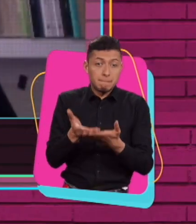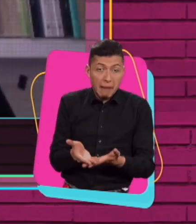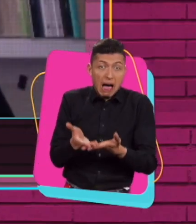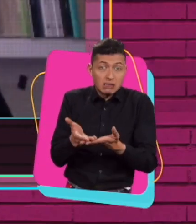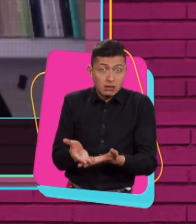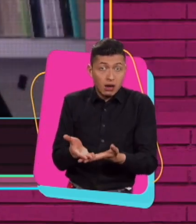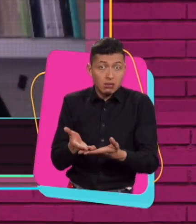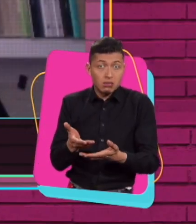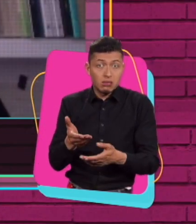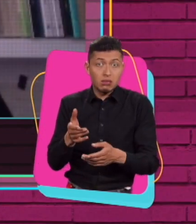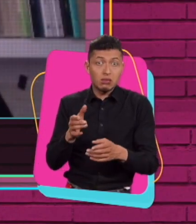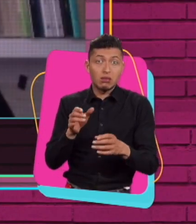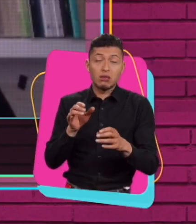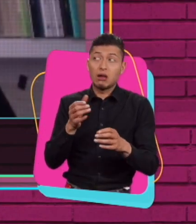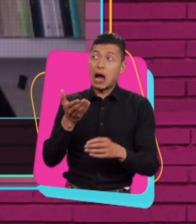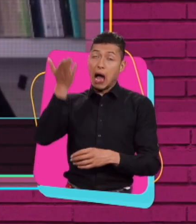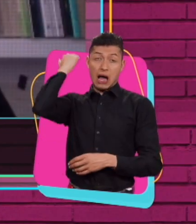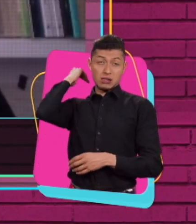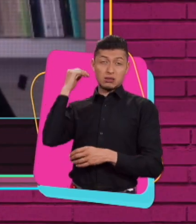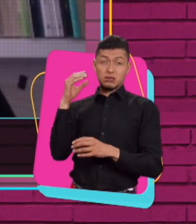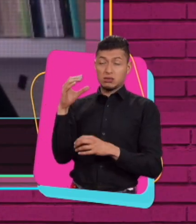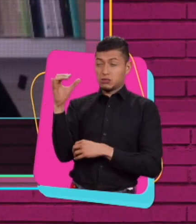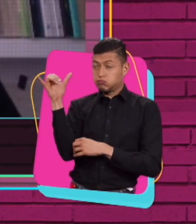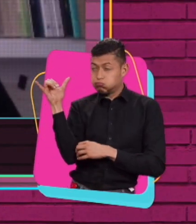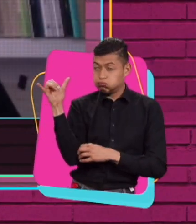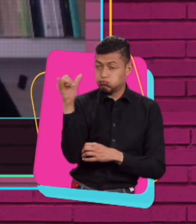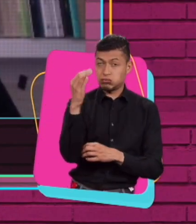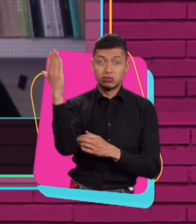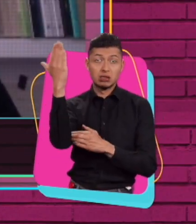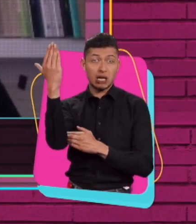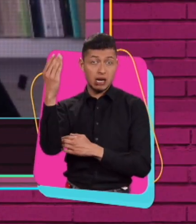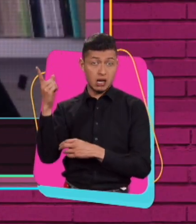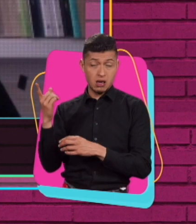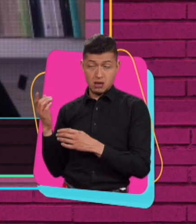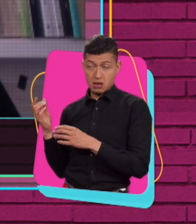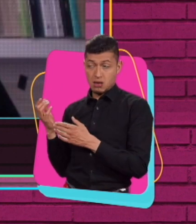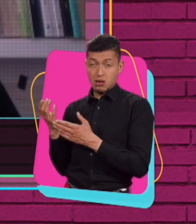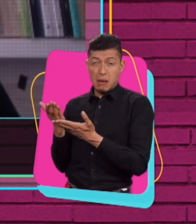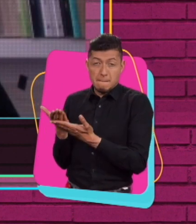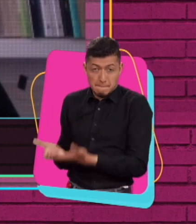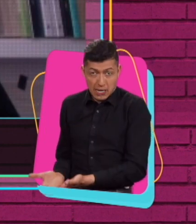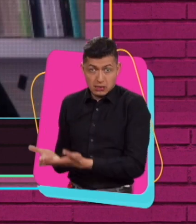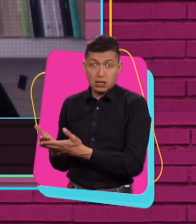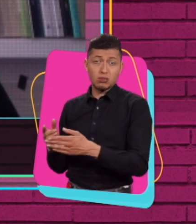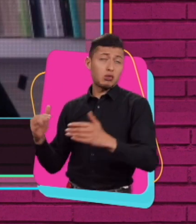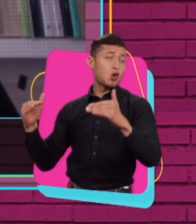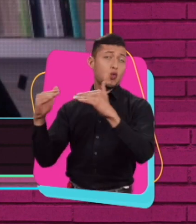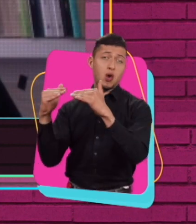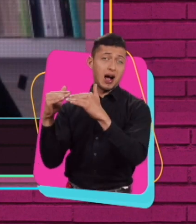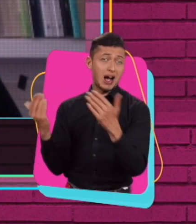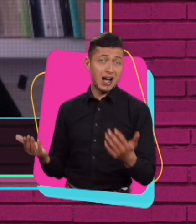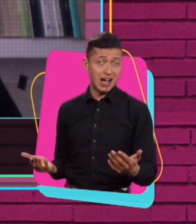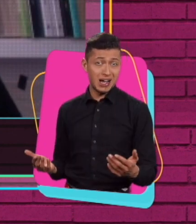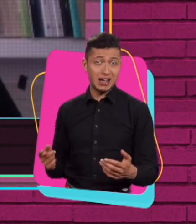mucho más ligeras que lo que eran las cámaras cinematográficas. Son cámaras de